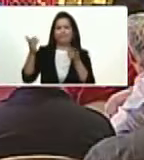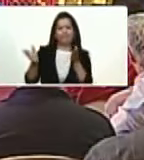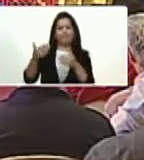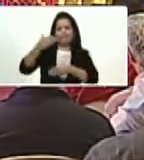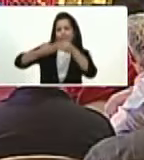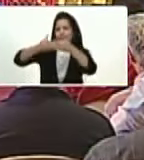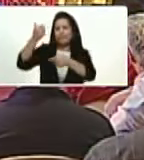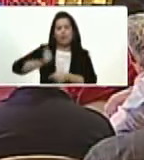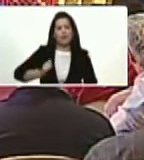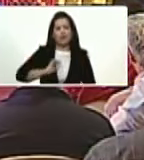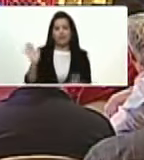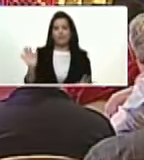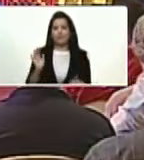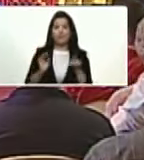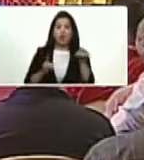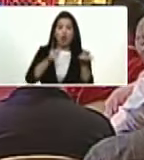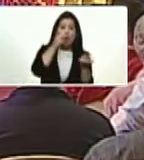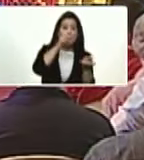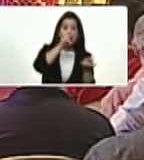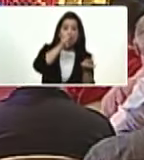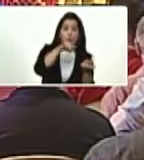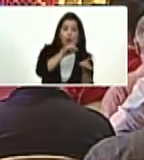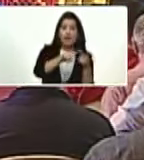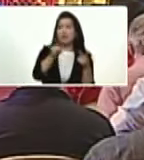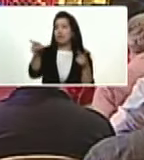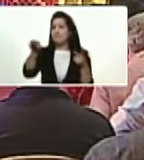Miguel, Manuel, Juan.